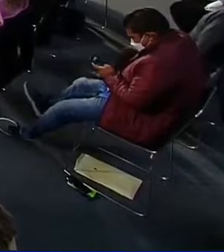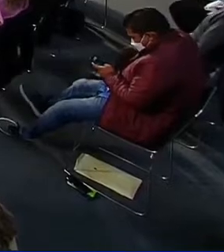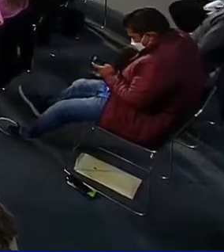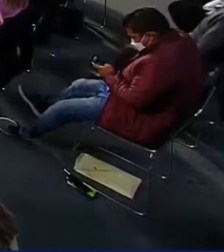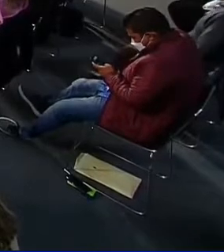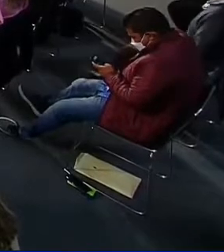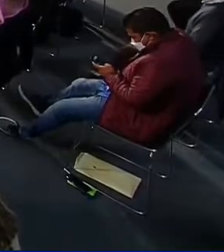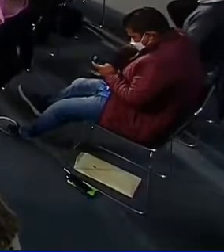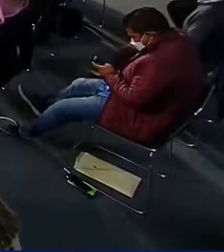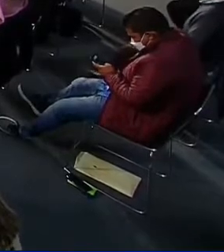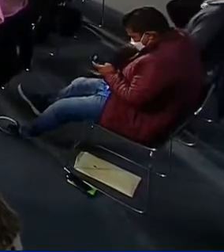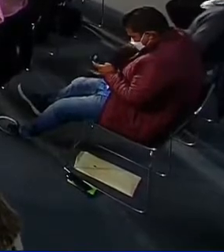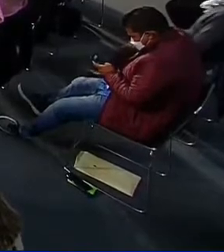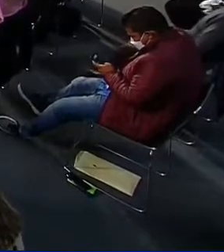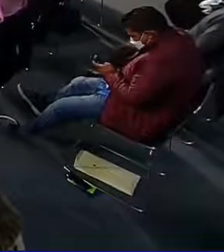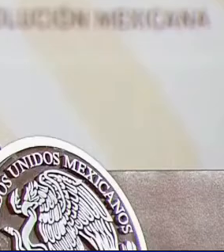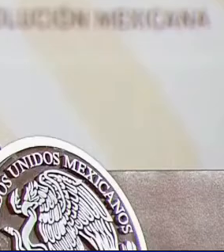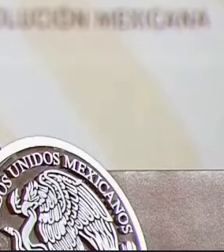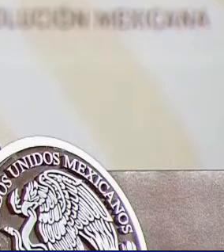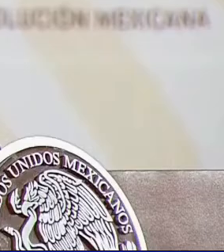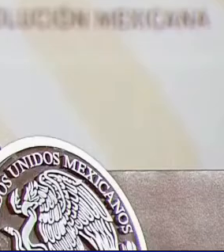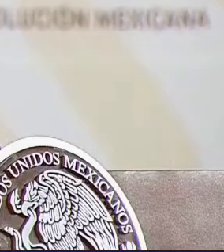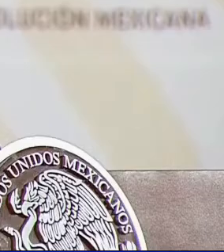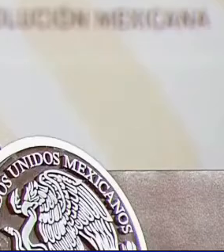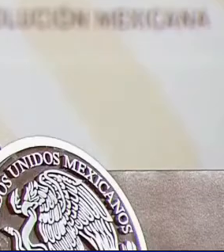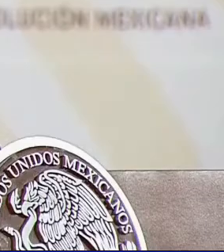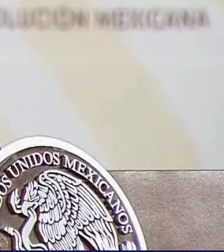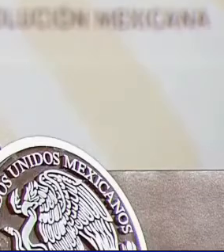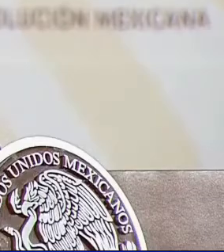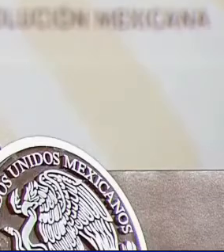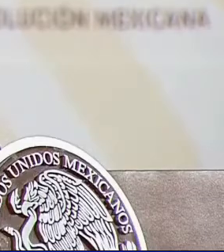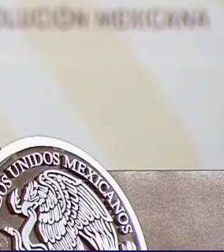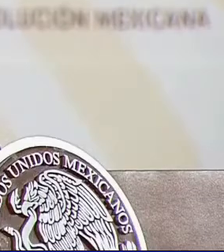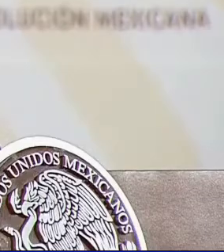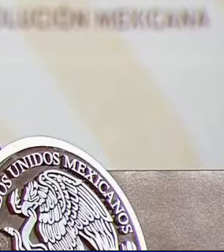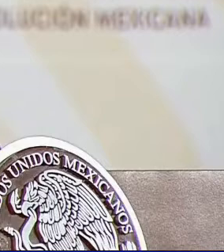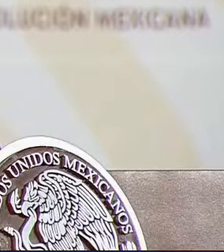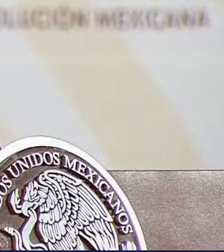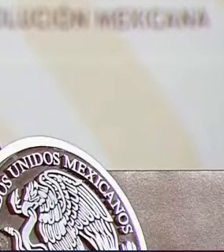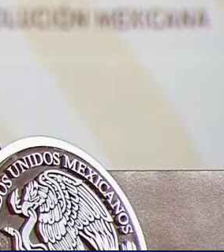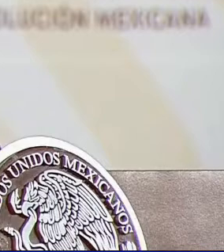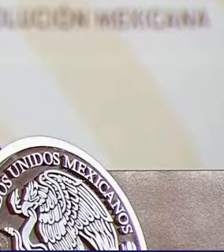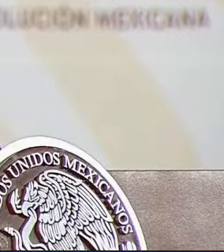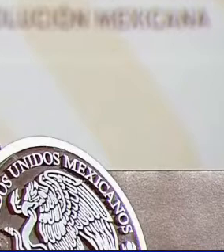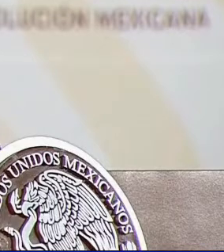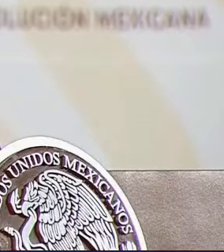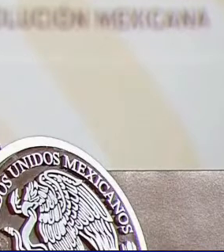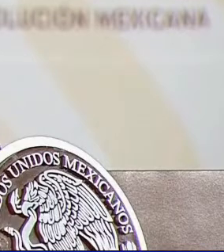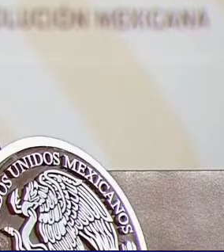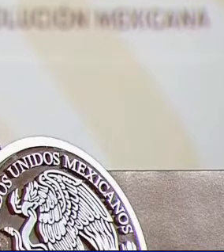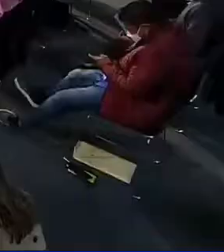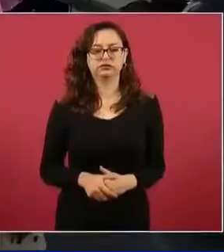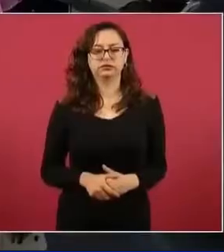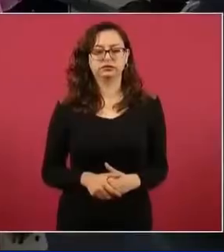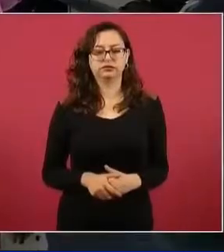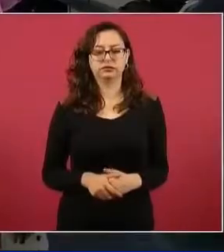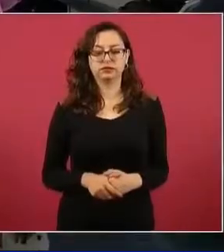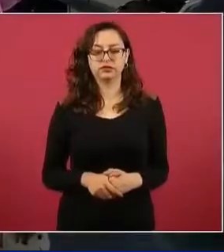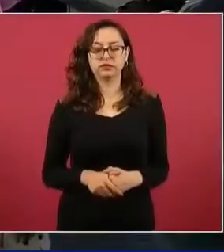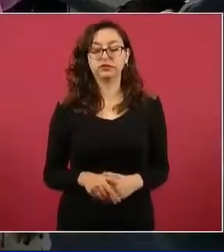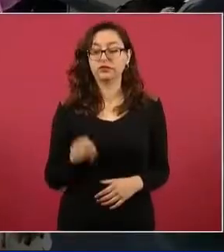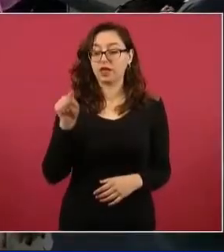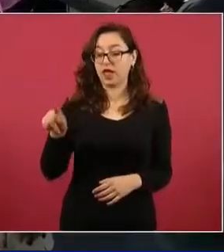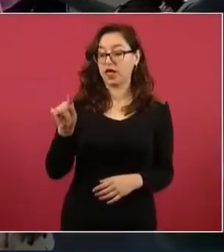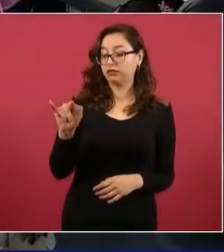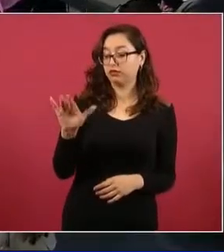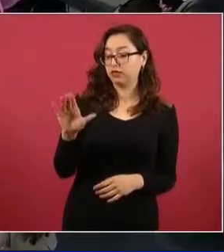del sismo pues no había pasado absolutamente nada. En el caso de Ticul también ya avanzamos con el proceso